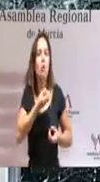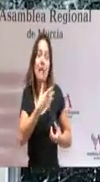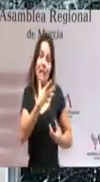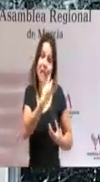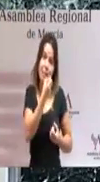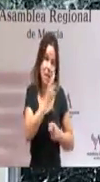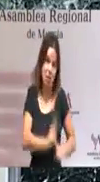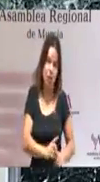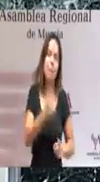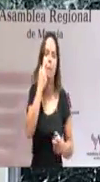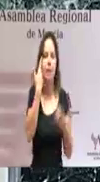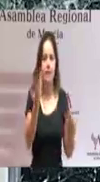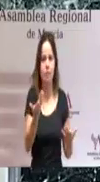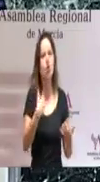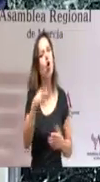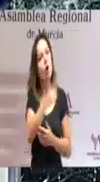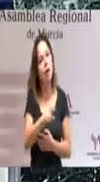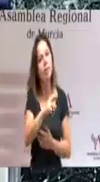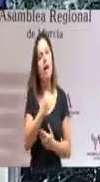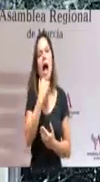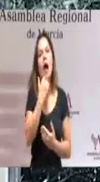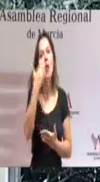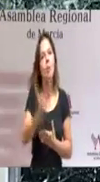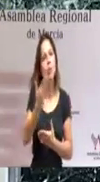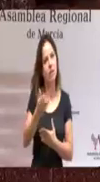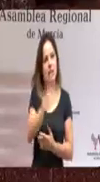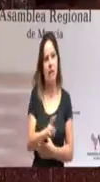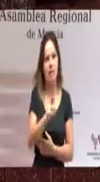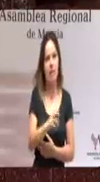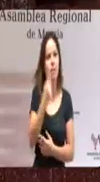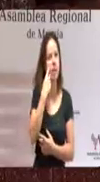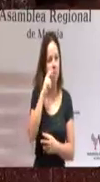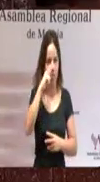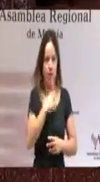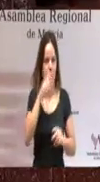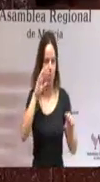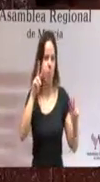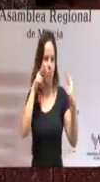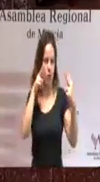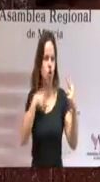entendido bien. Pues mire, voy a repetir alguna cosa importante. Míreme a los ojos,